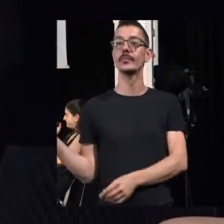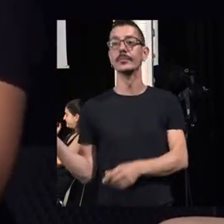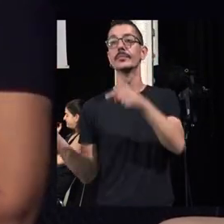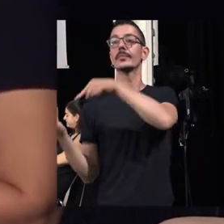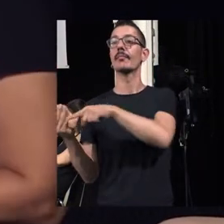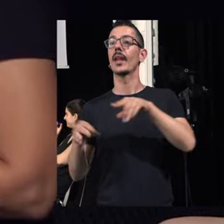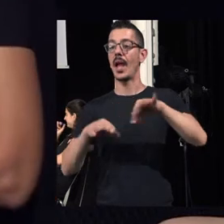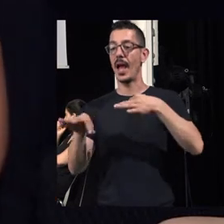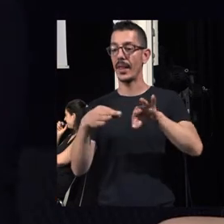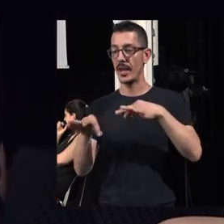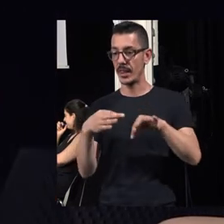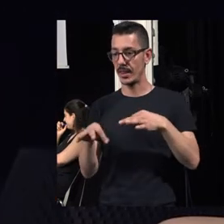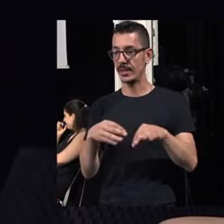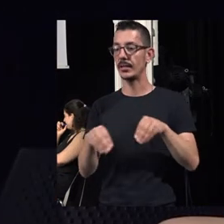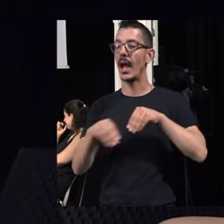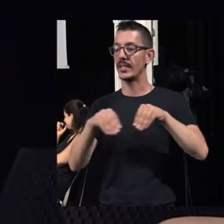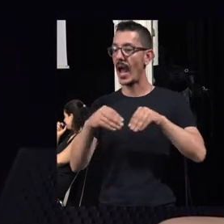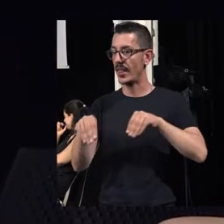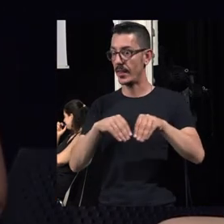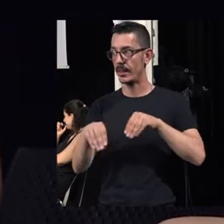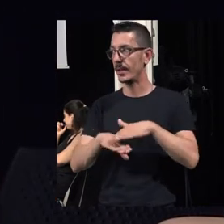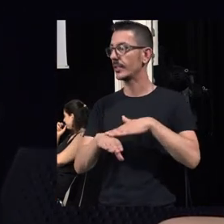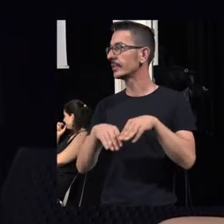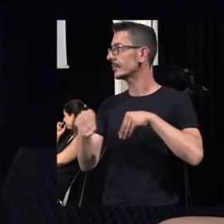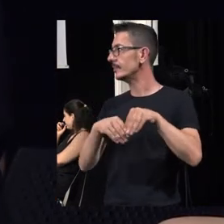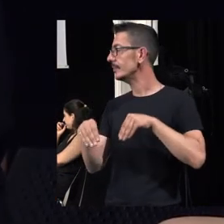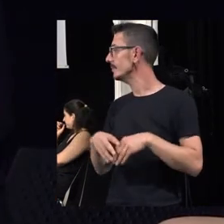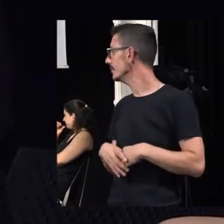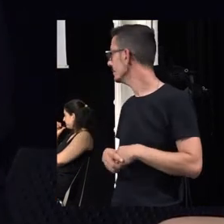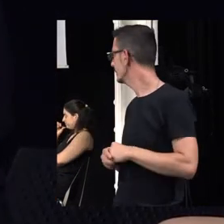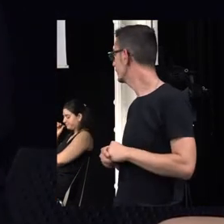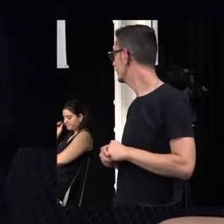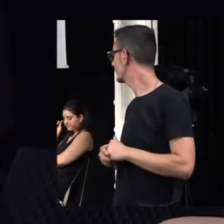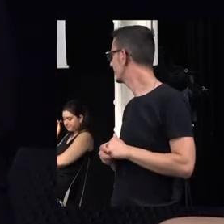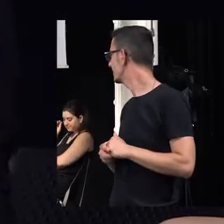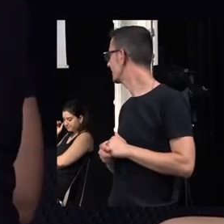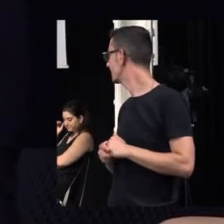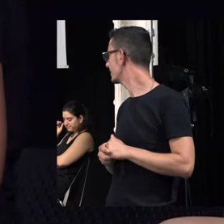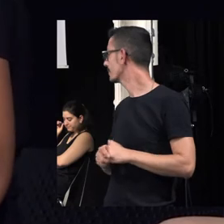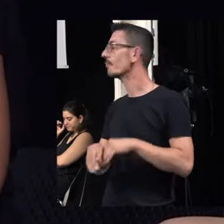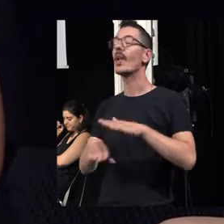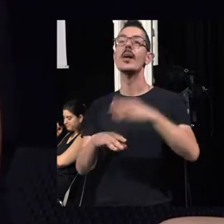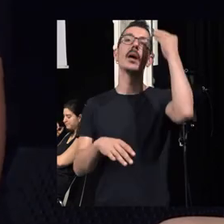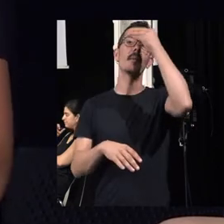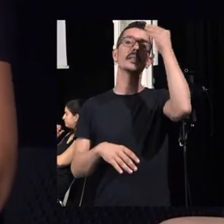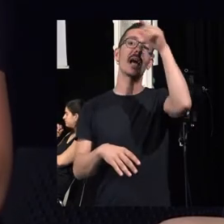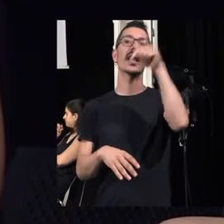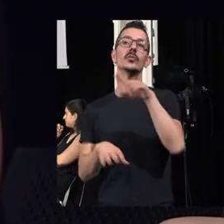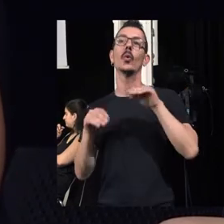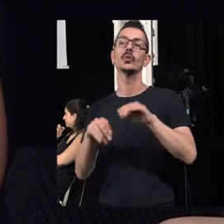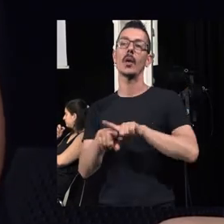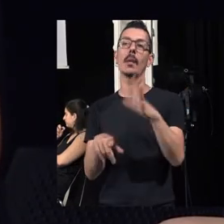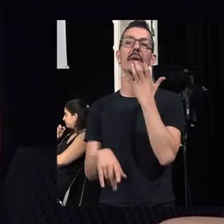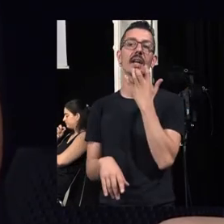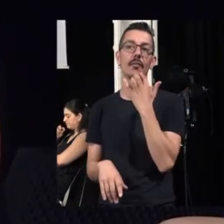tablero. ¿Y para qué nos va a servir este tablero? Pues para pensar, nos va a servir como